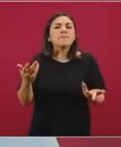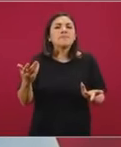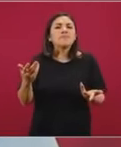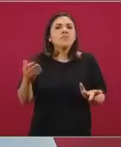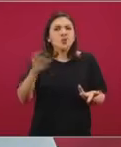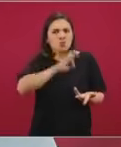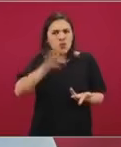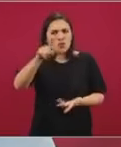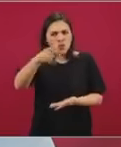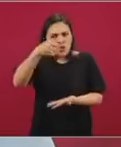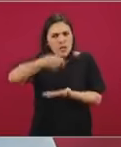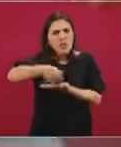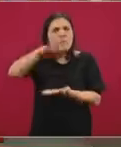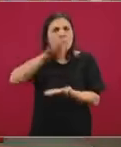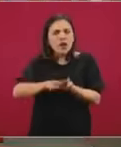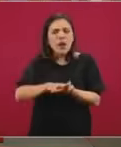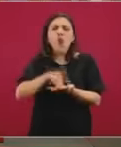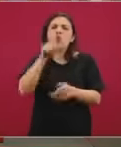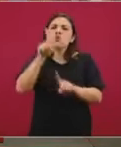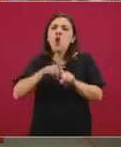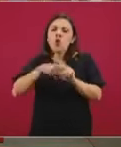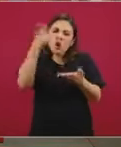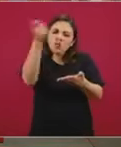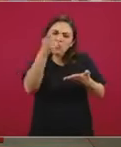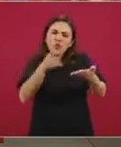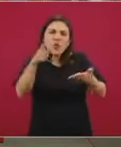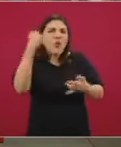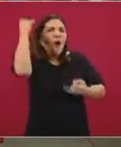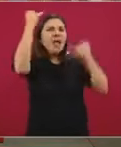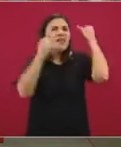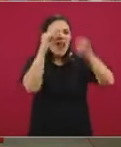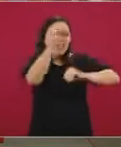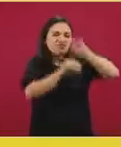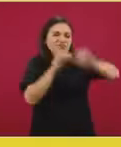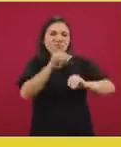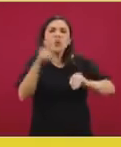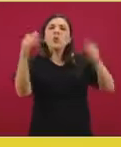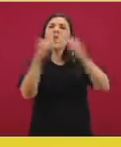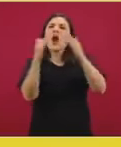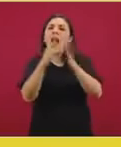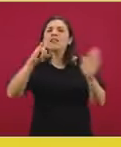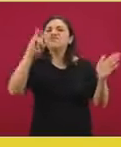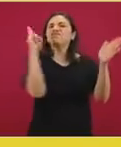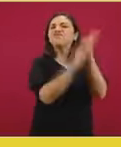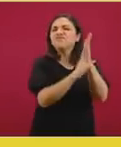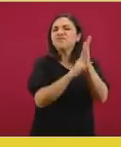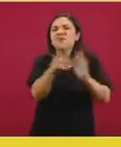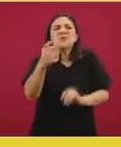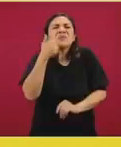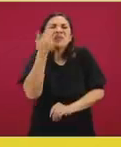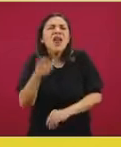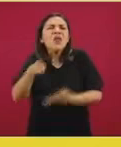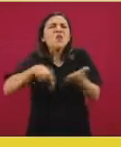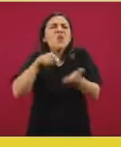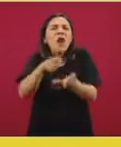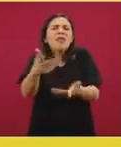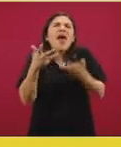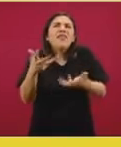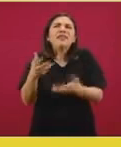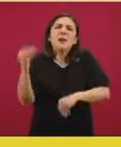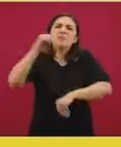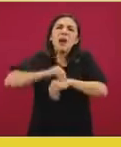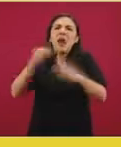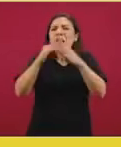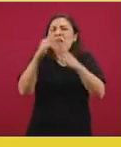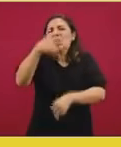bájenlo, imprímanlo, ilumínenlo y pónganlo en la puerta de su casa, en su ventana, en el espacio donde estén, en la casa